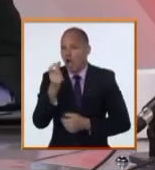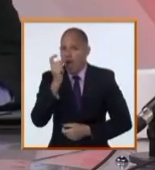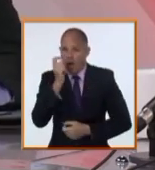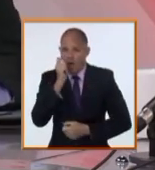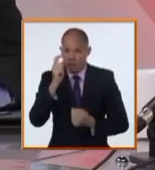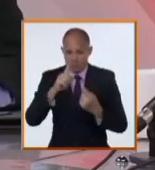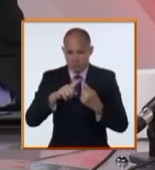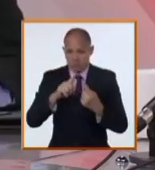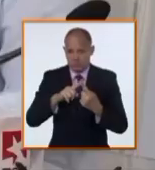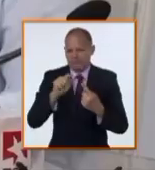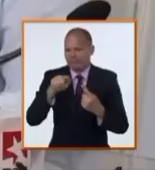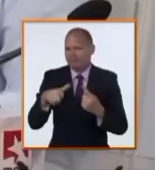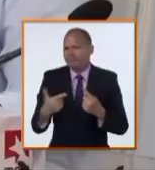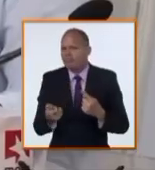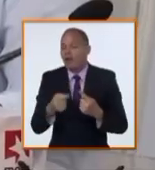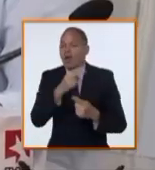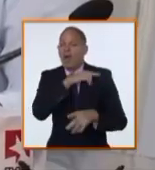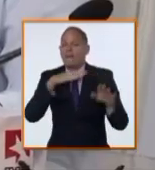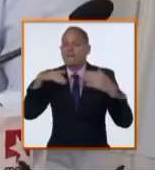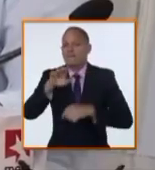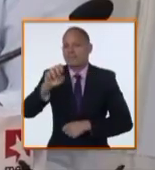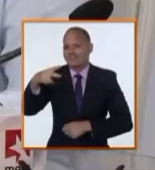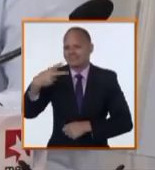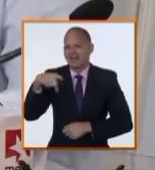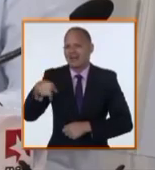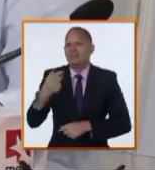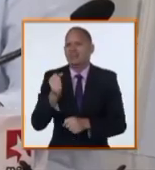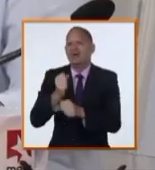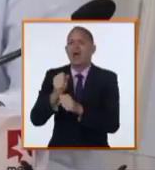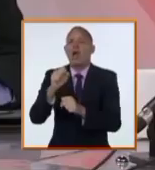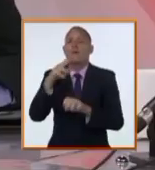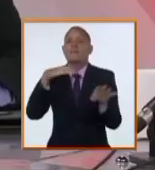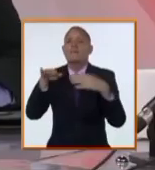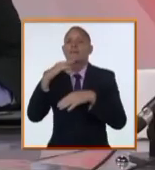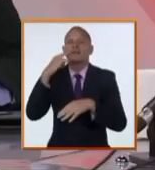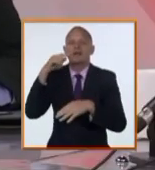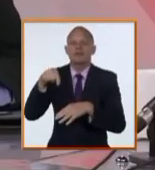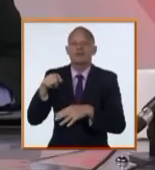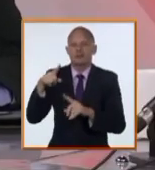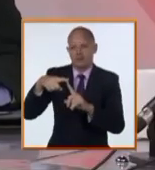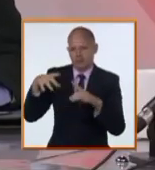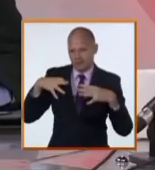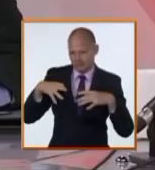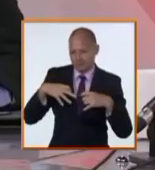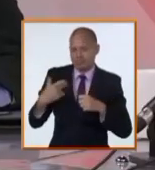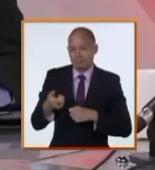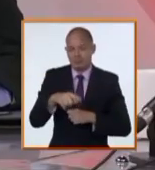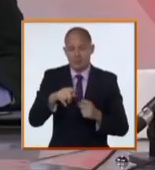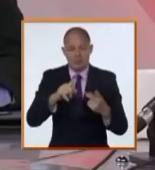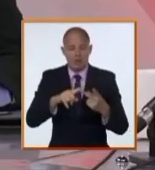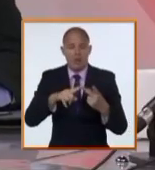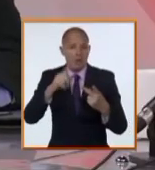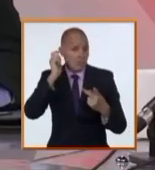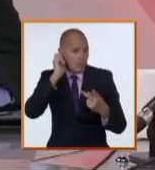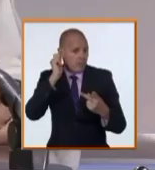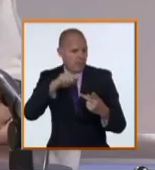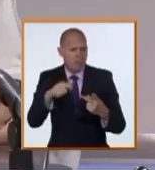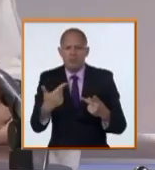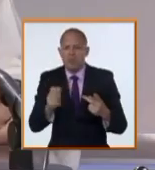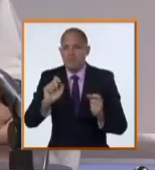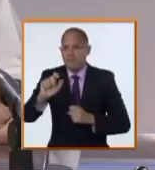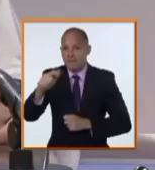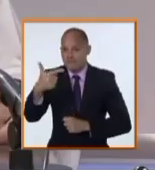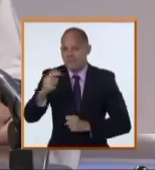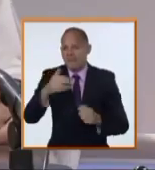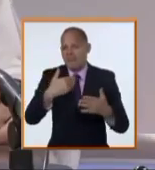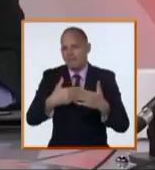venero Lemus viceministro del Ministerio del turismo la compañera liberci Pérez Guillén vicepresidenta primera del grupo